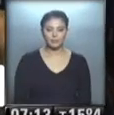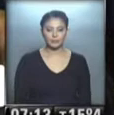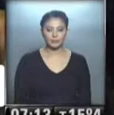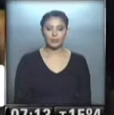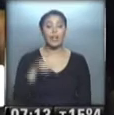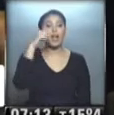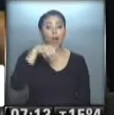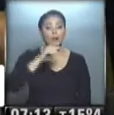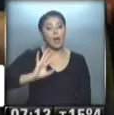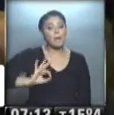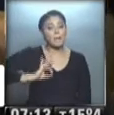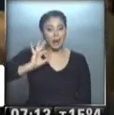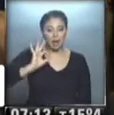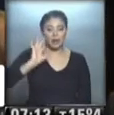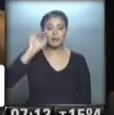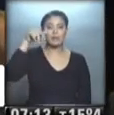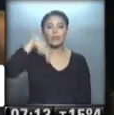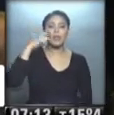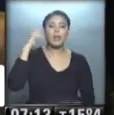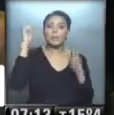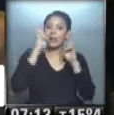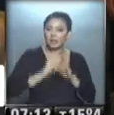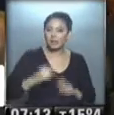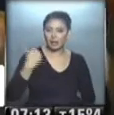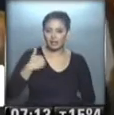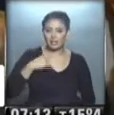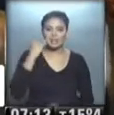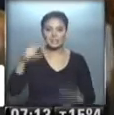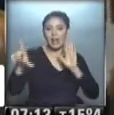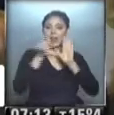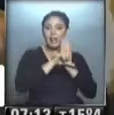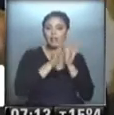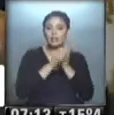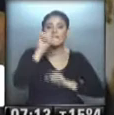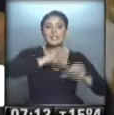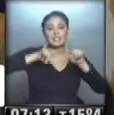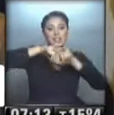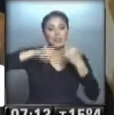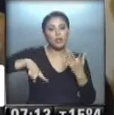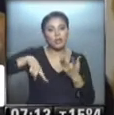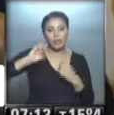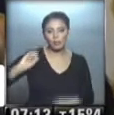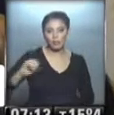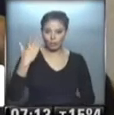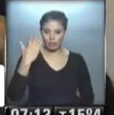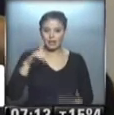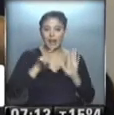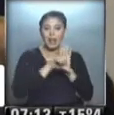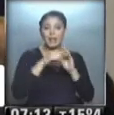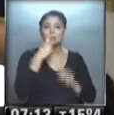la distinción investigador de la nación argentina están contempladas en la ley del sistema nacional de ciencia tecnología e innovación ley